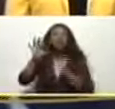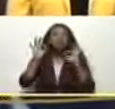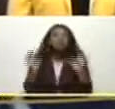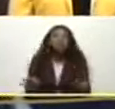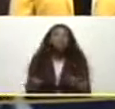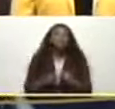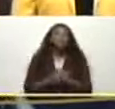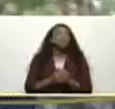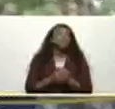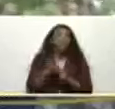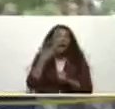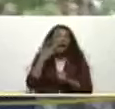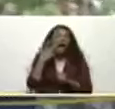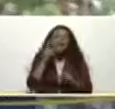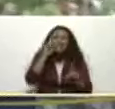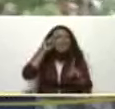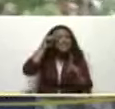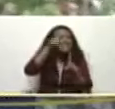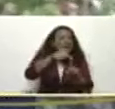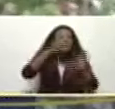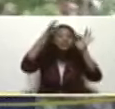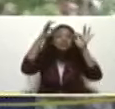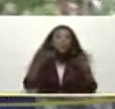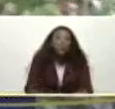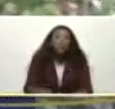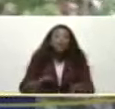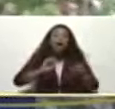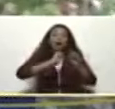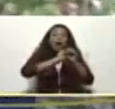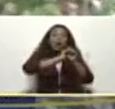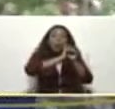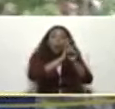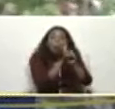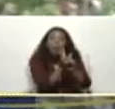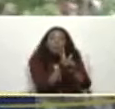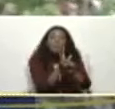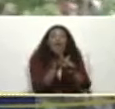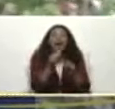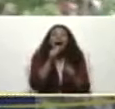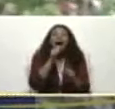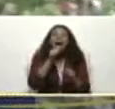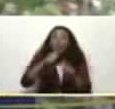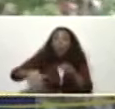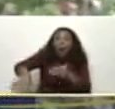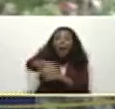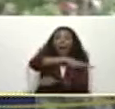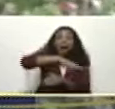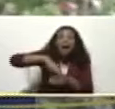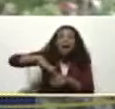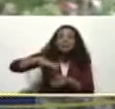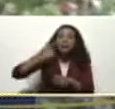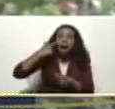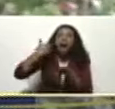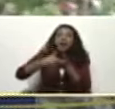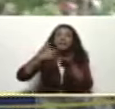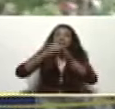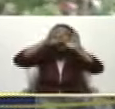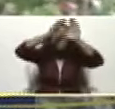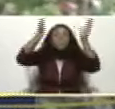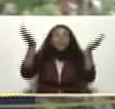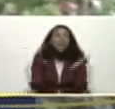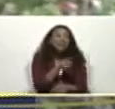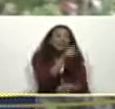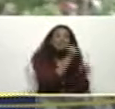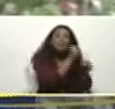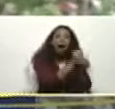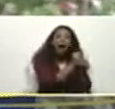la indirecta determinación de COVID que encontramos en las aguas residuales. Hoy es una referencia mundial. Ese trabajo